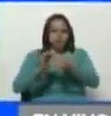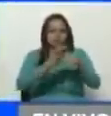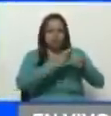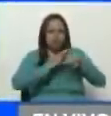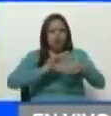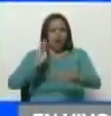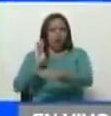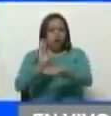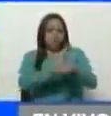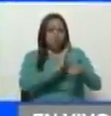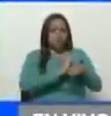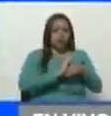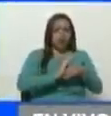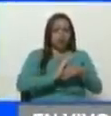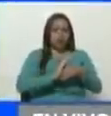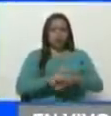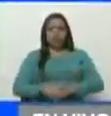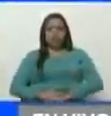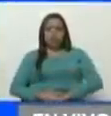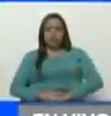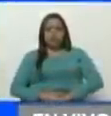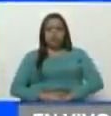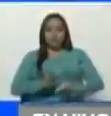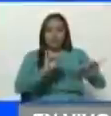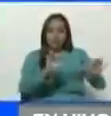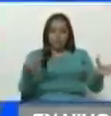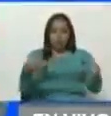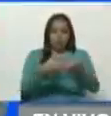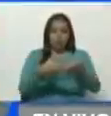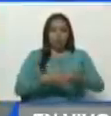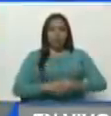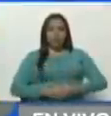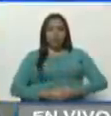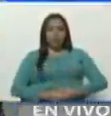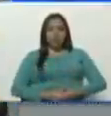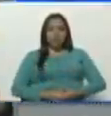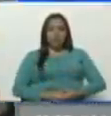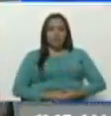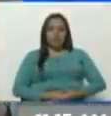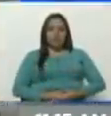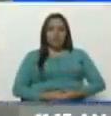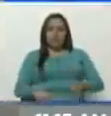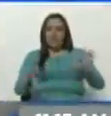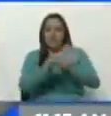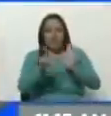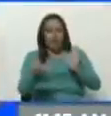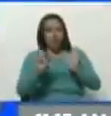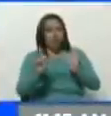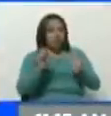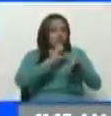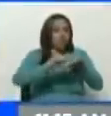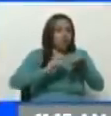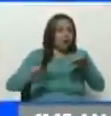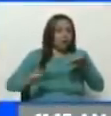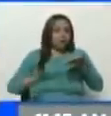protección mutua, y hay reglas no escritas para evitar la